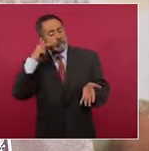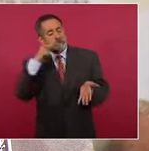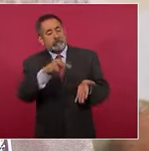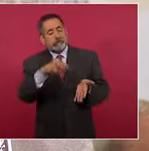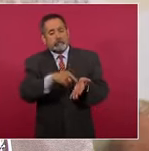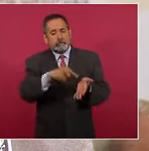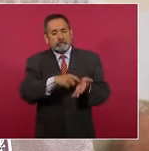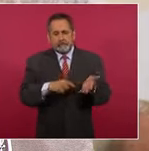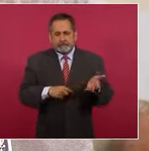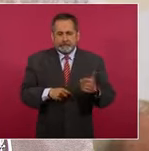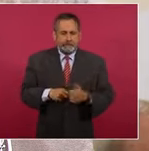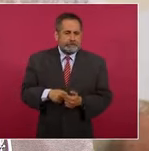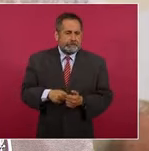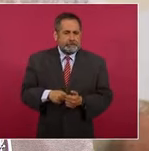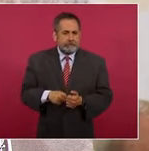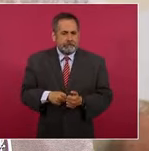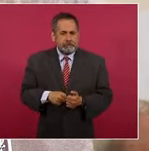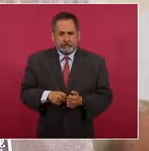Pero vi